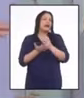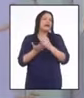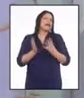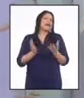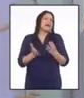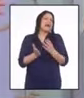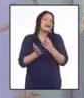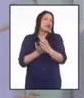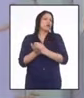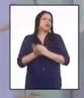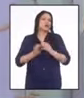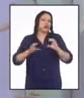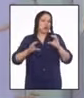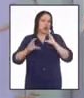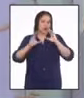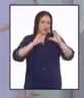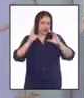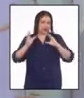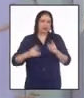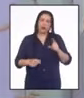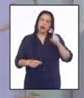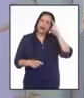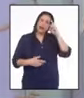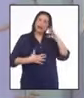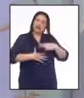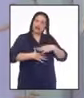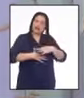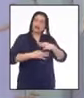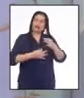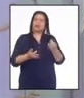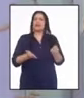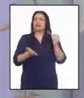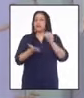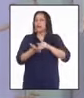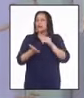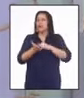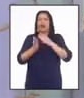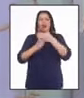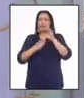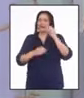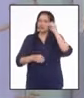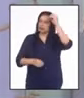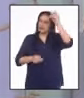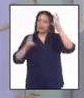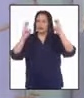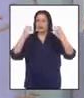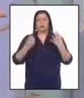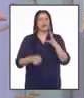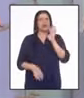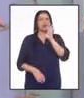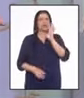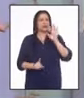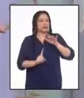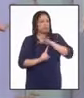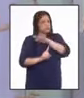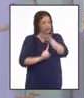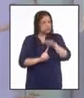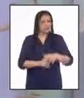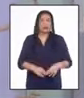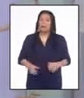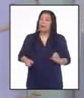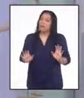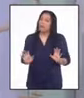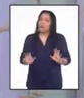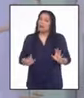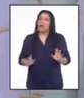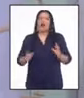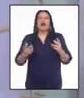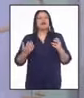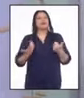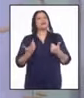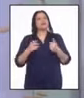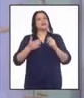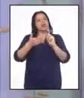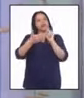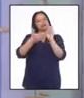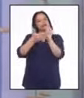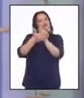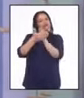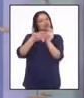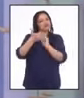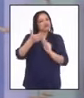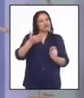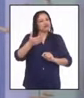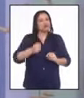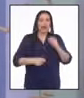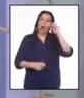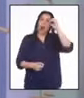sería interesante que más estudiantes compartan sus opiniones sobre la contaminación ambiental. Bueno, haremos un artículo de